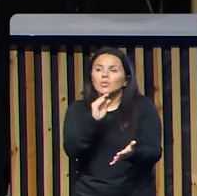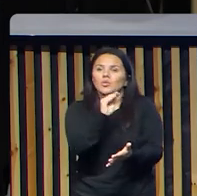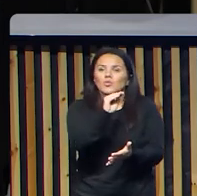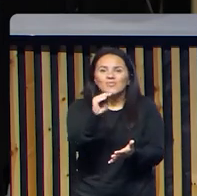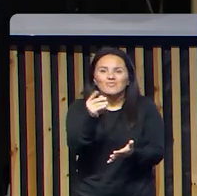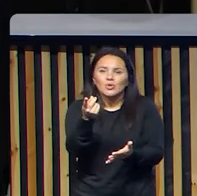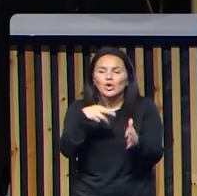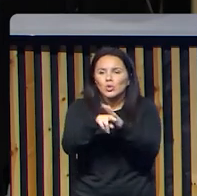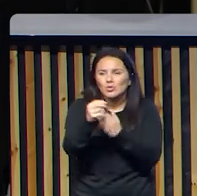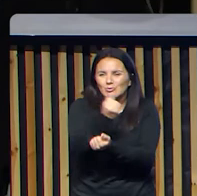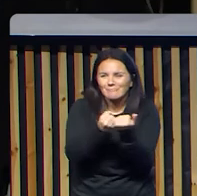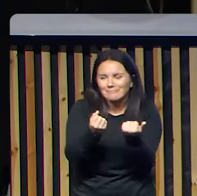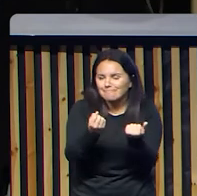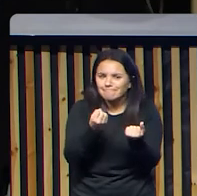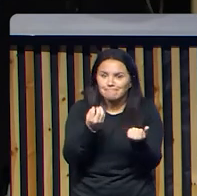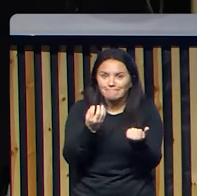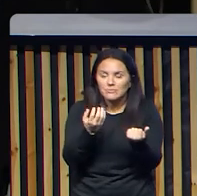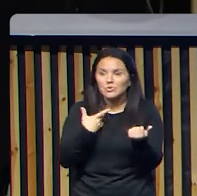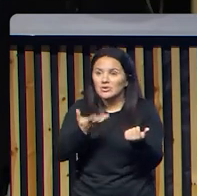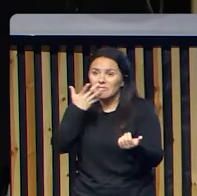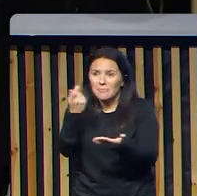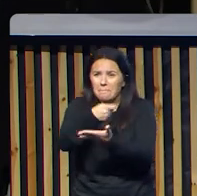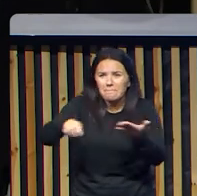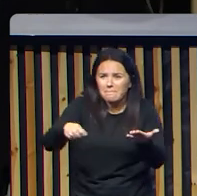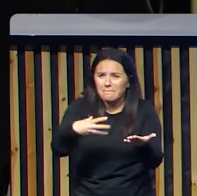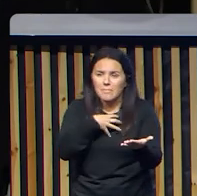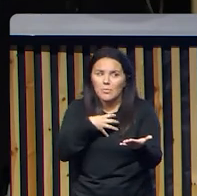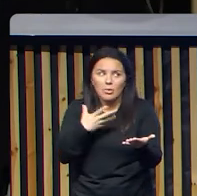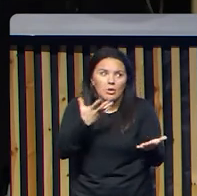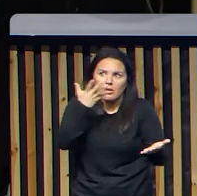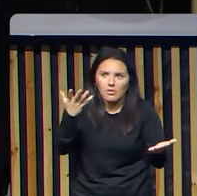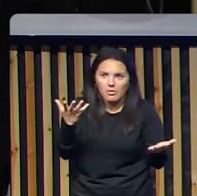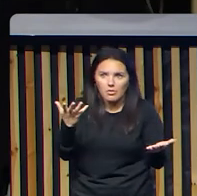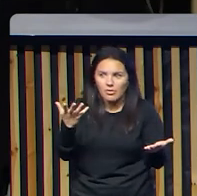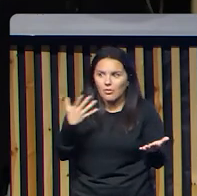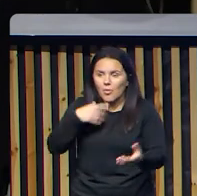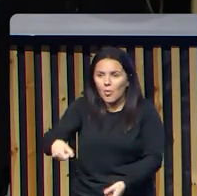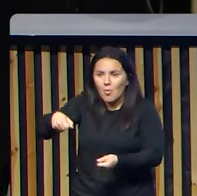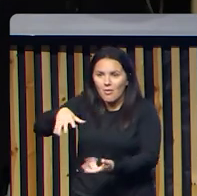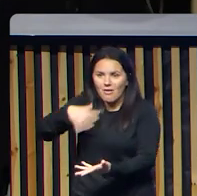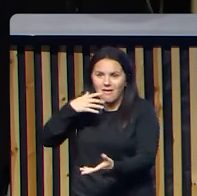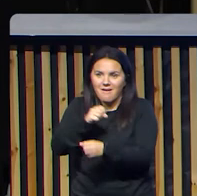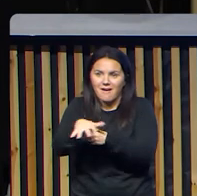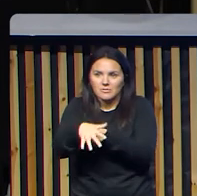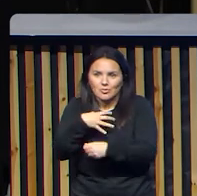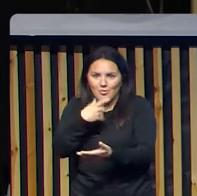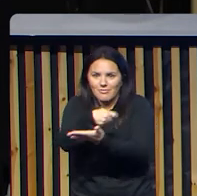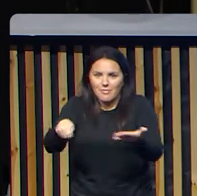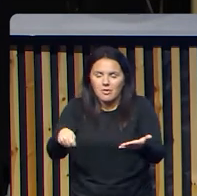muy pocos medios económicos y no pueden pagar la calefacción que digo la calefacción pueden pagar las bombonas de gas